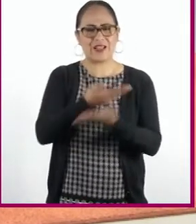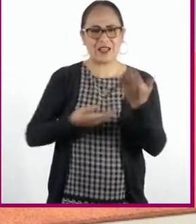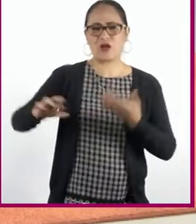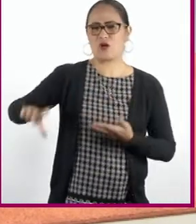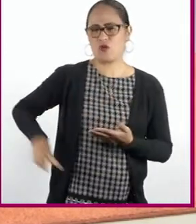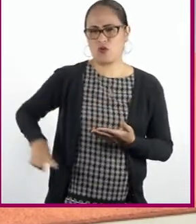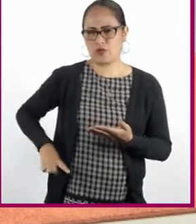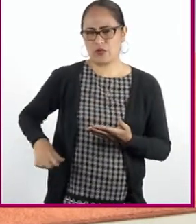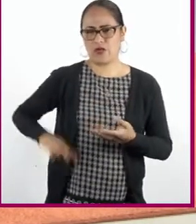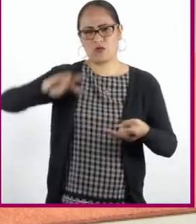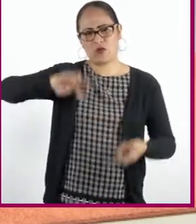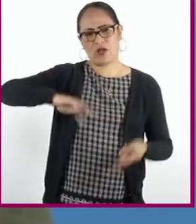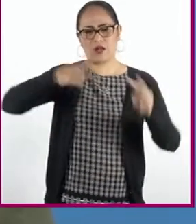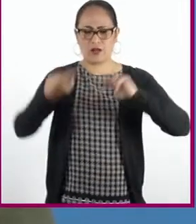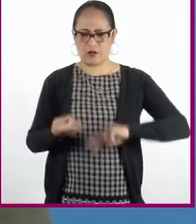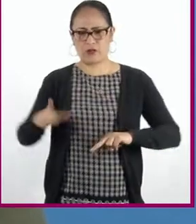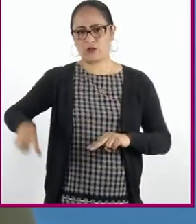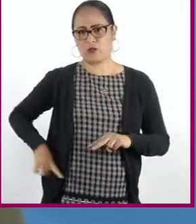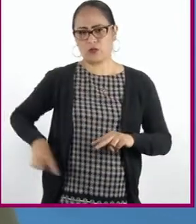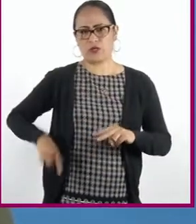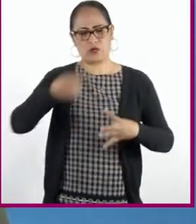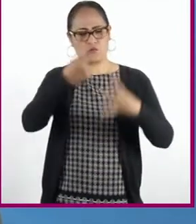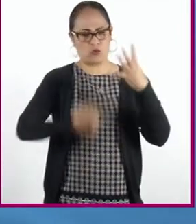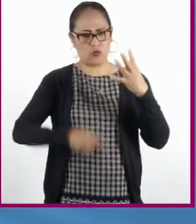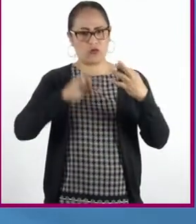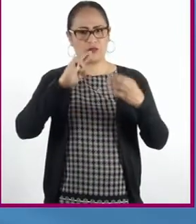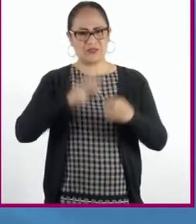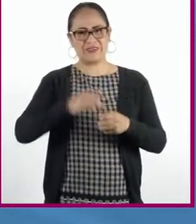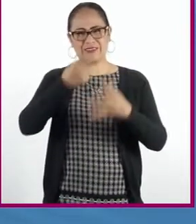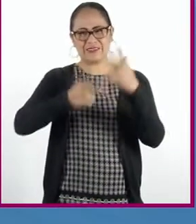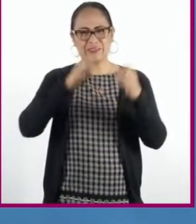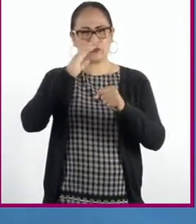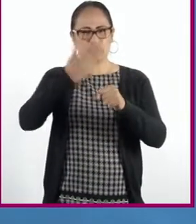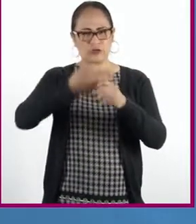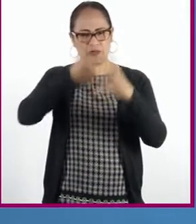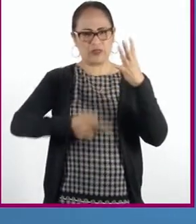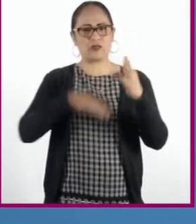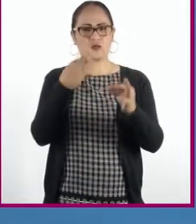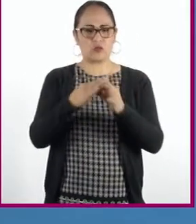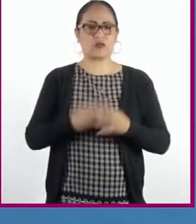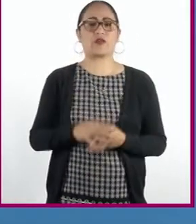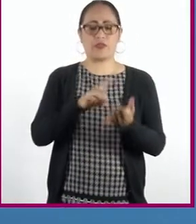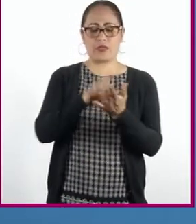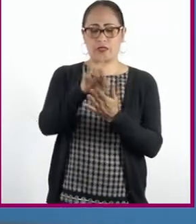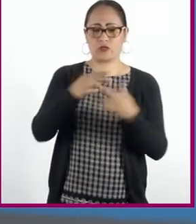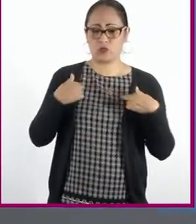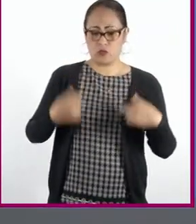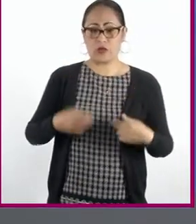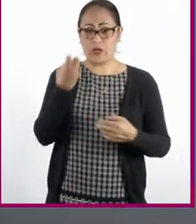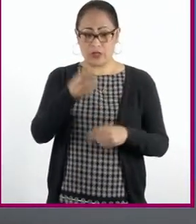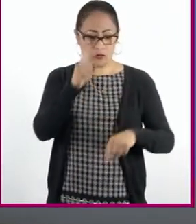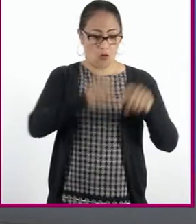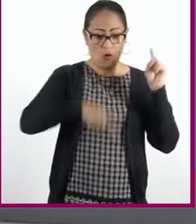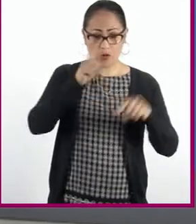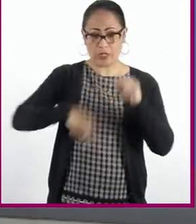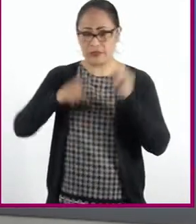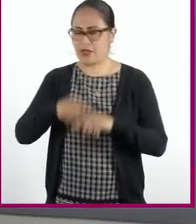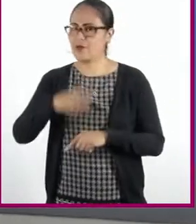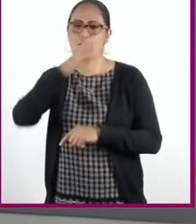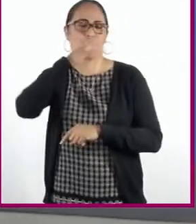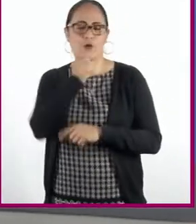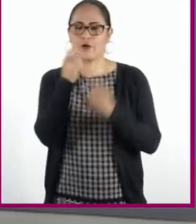obligaciones del Estado hacia ellos. Los derechos humanos son derechos inherentes a todos los seres humanos, sin distinción alguna